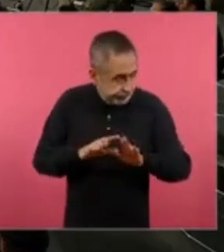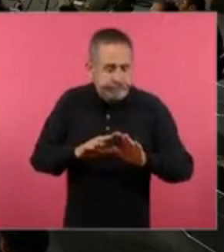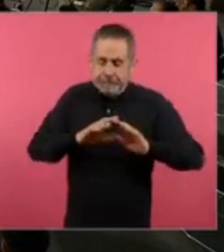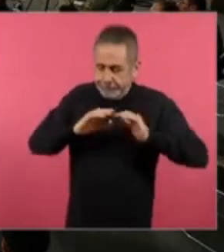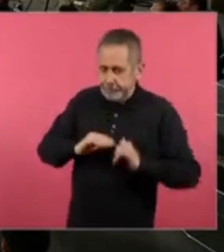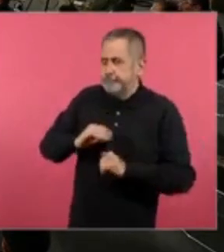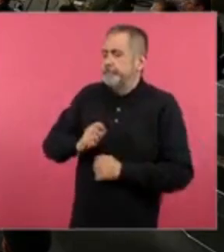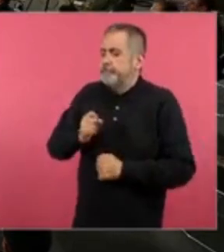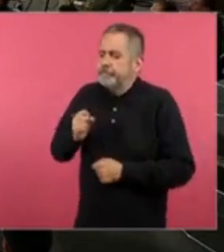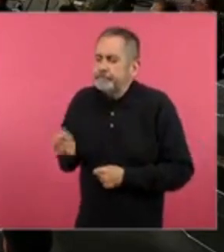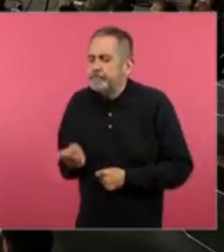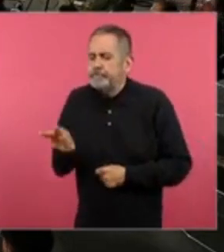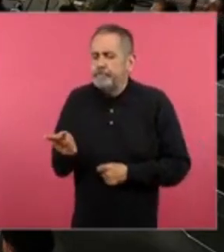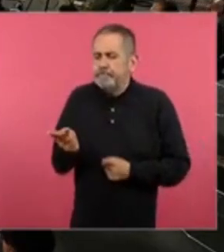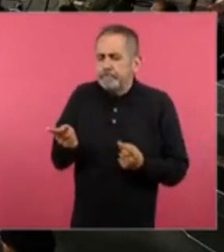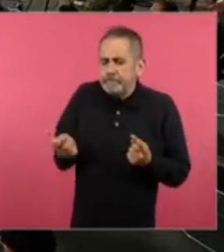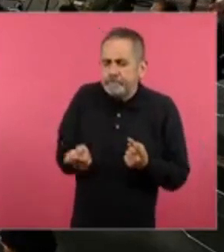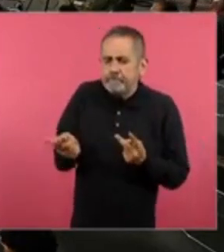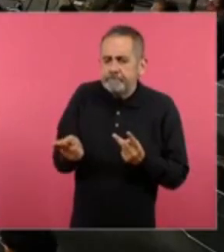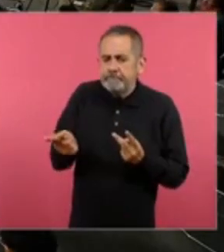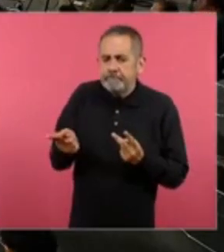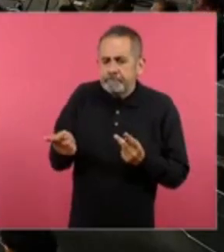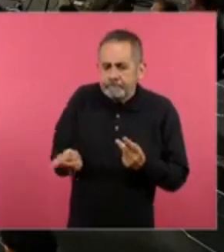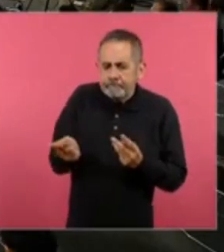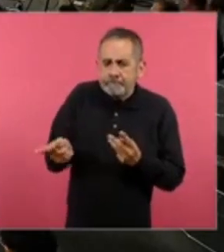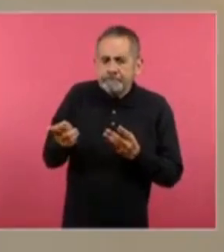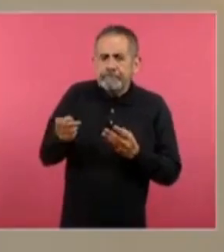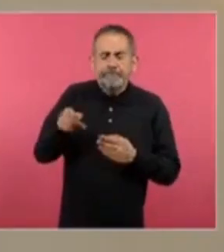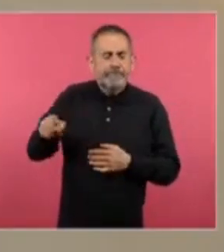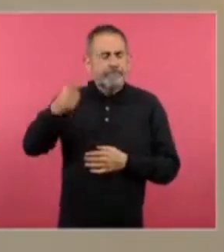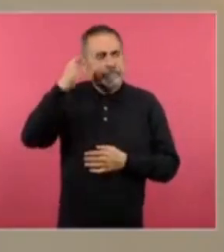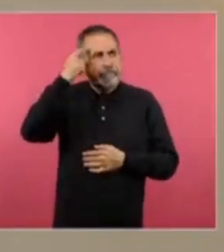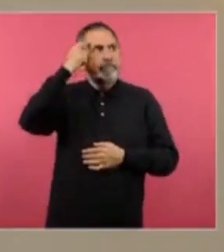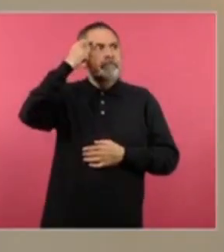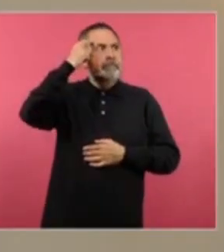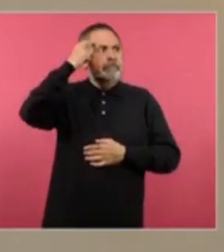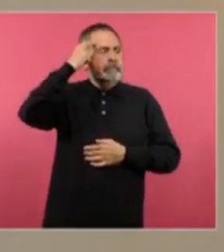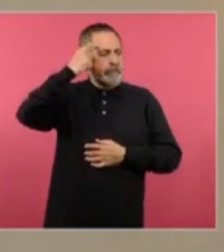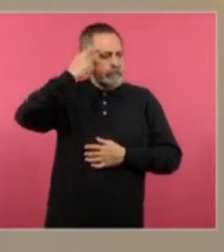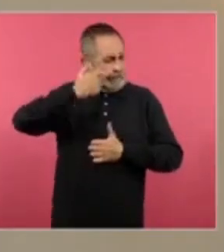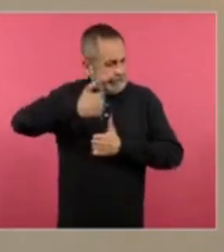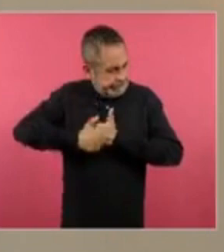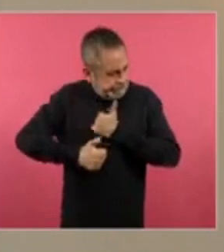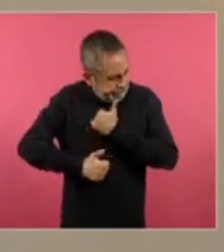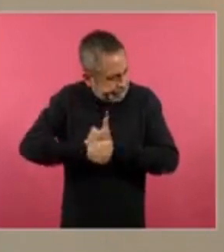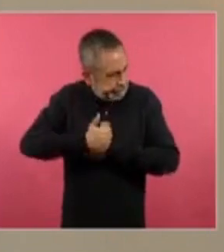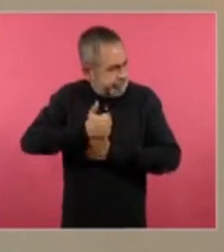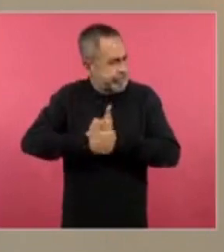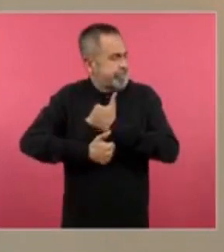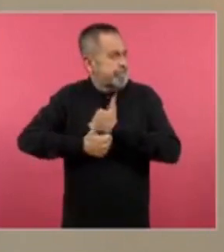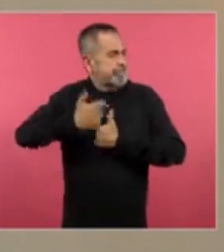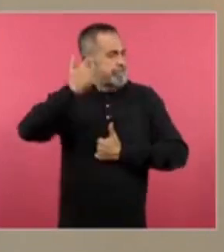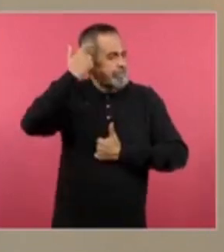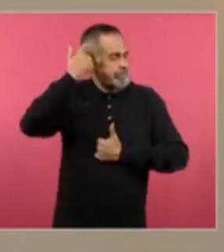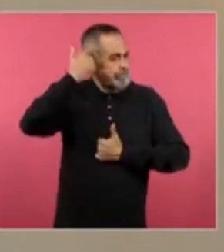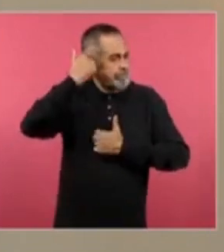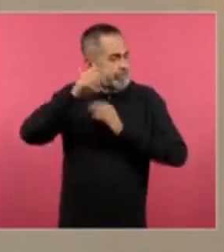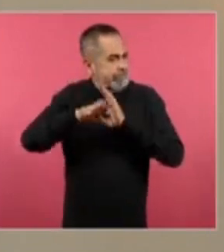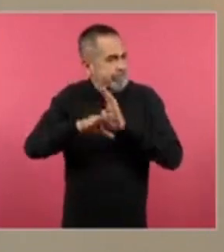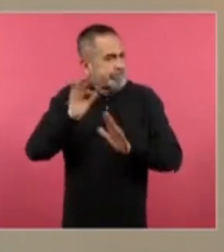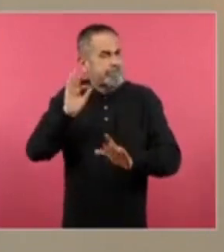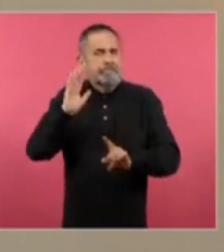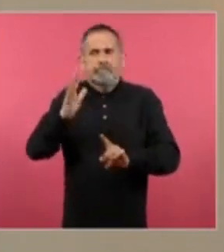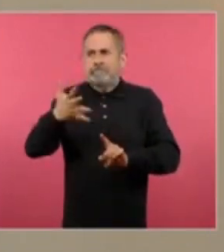es muy interesante porque una de las cosas que vamos haciendo es problematizar la realidad.